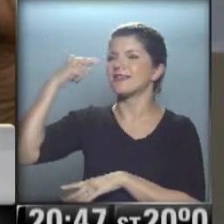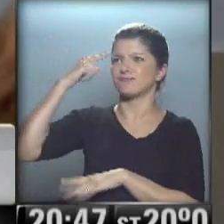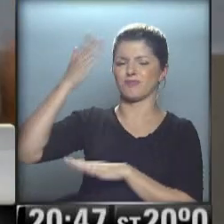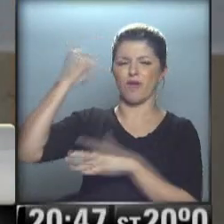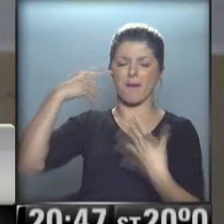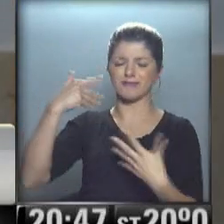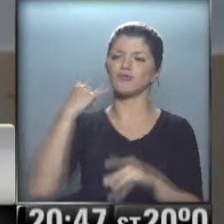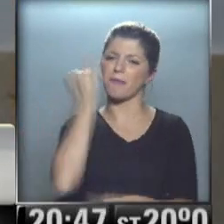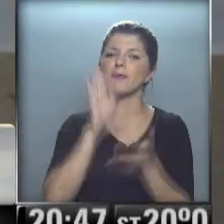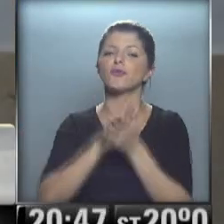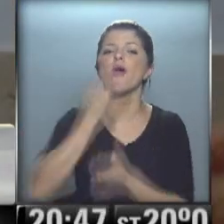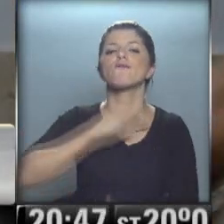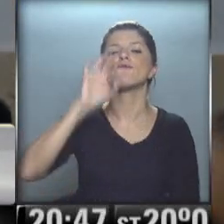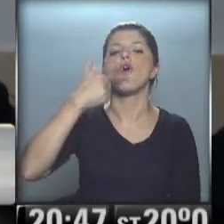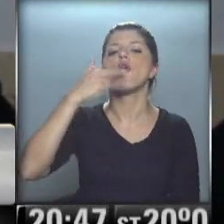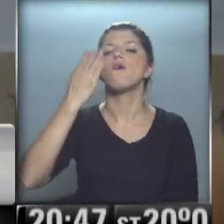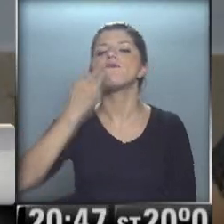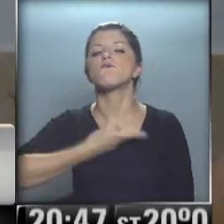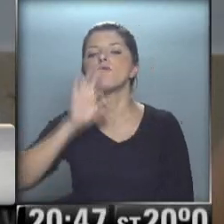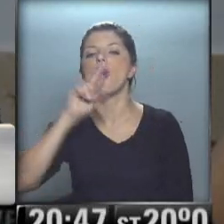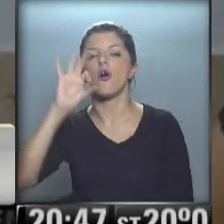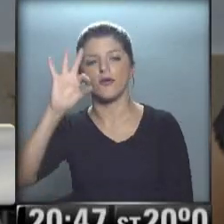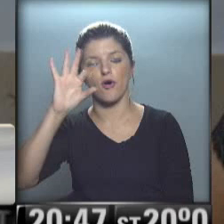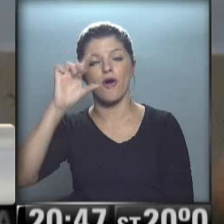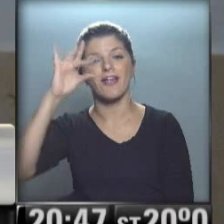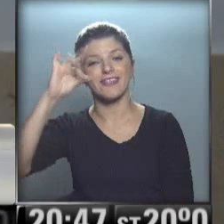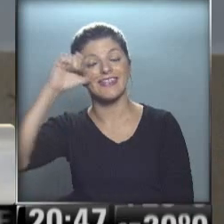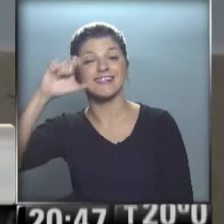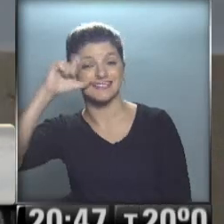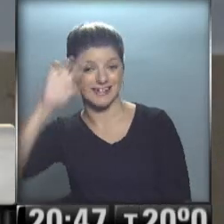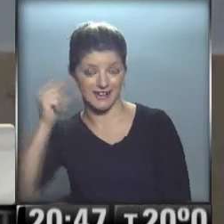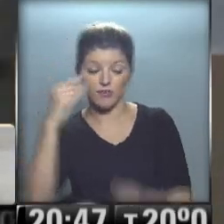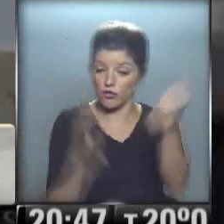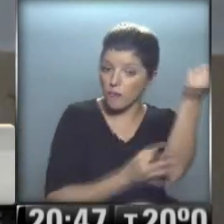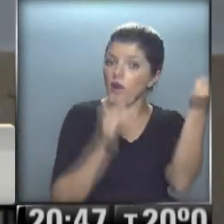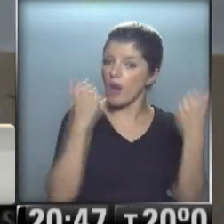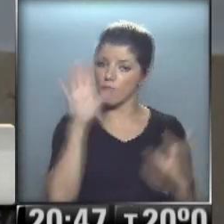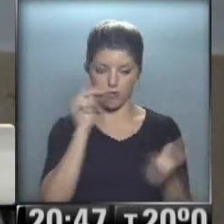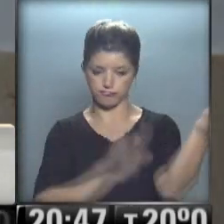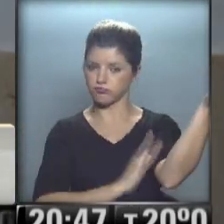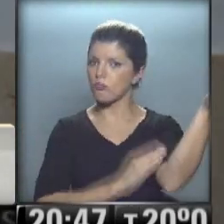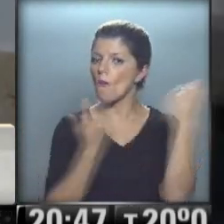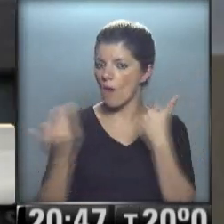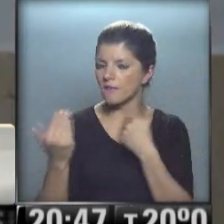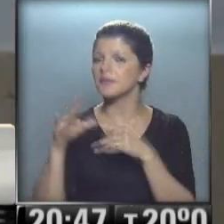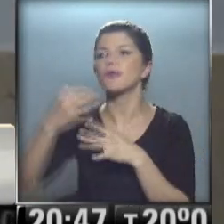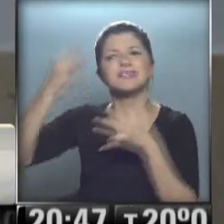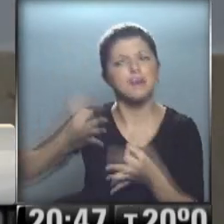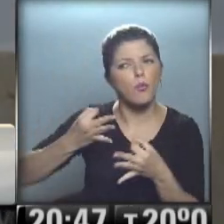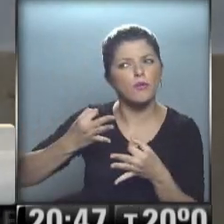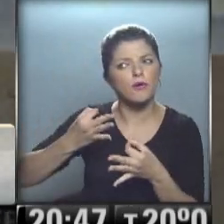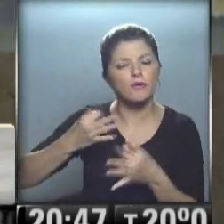cera, pero es más o menos el tamaño de un fósforo de cera y se lo coloca y se lo toca debajo de la piel. ¿Qué porcentaje de efectividad tiene?